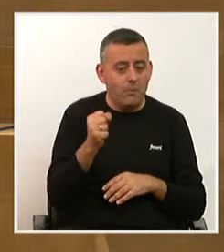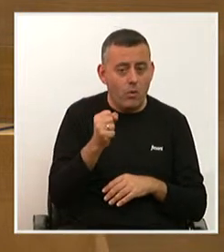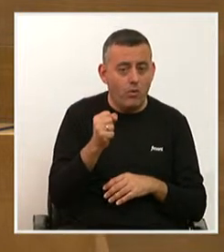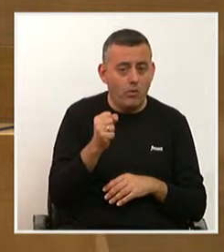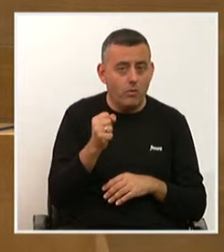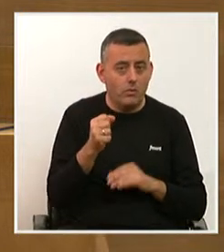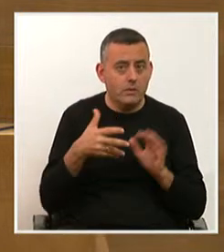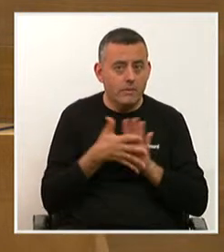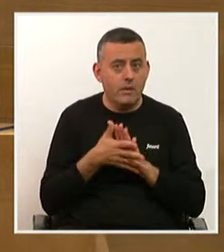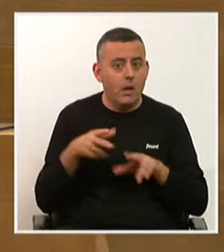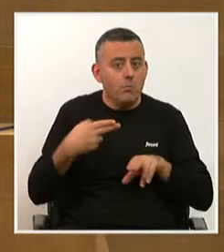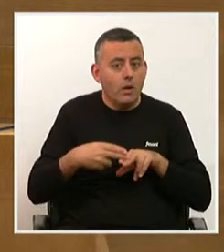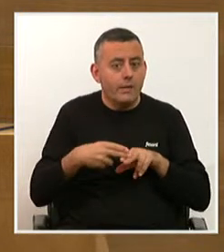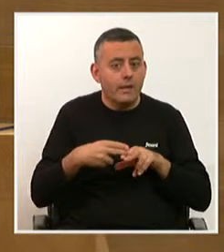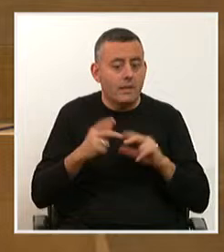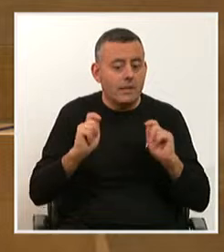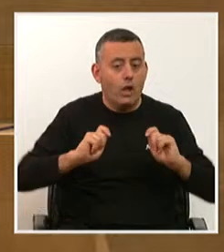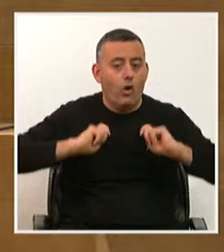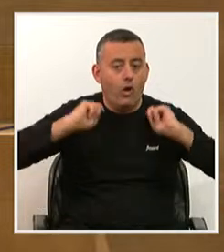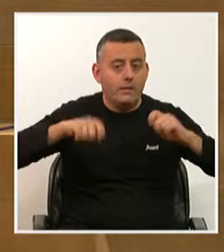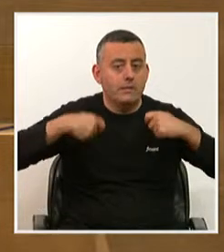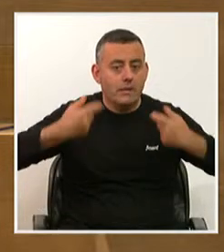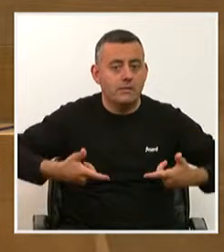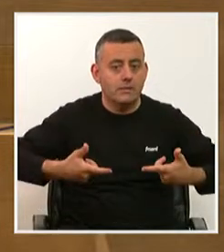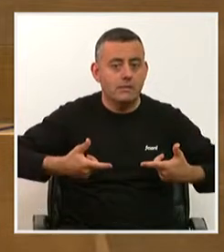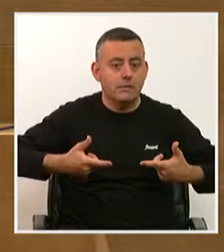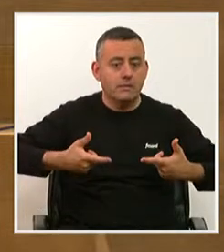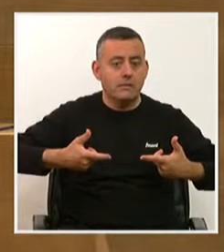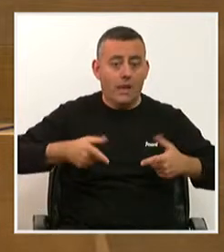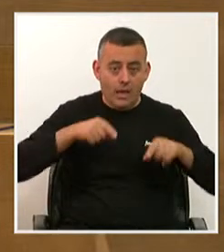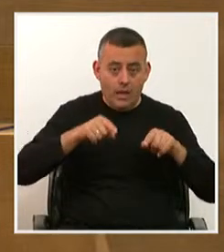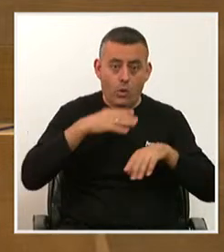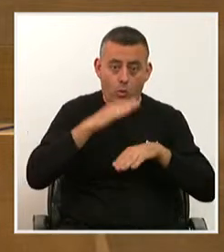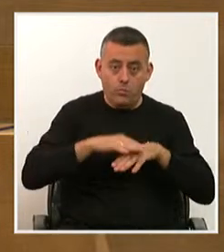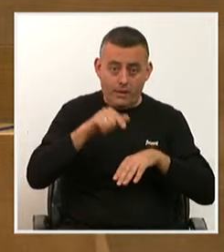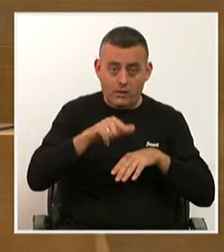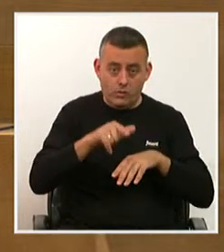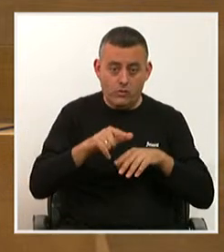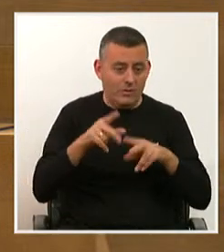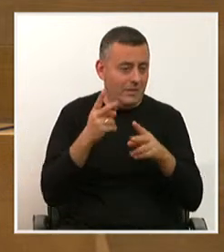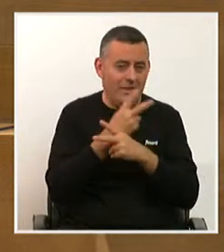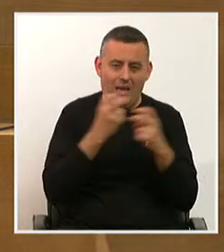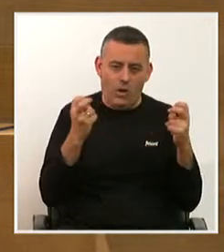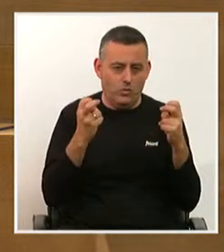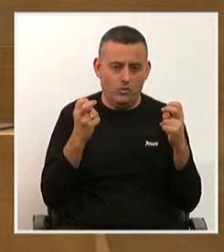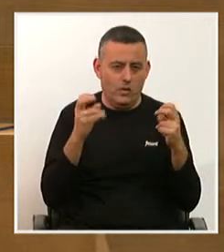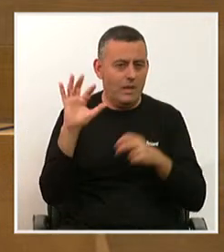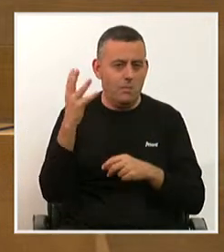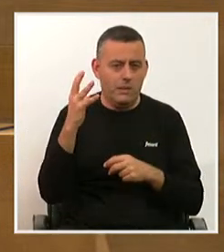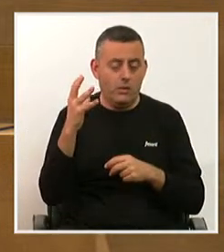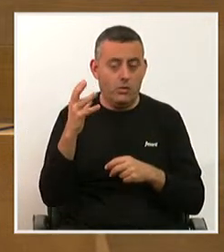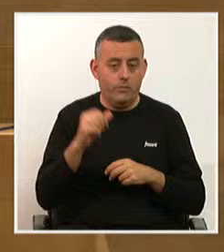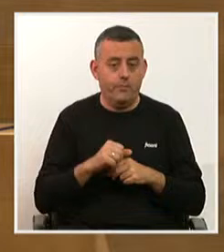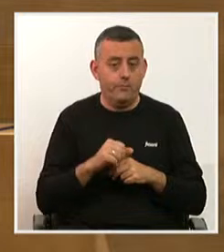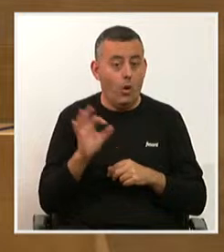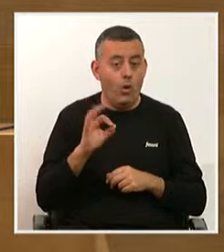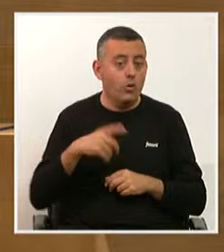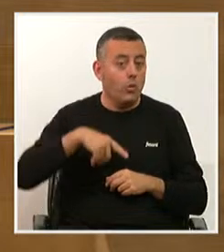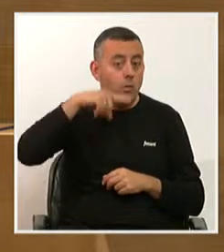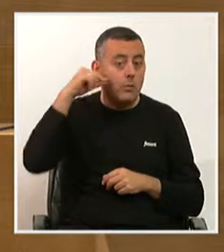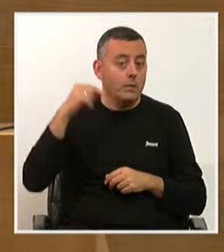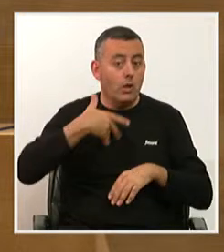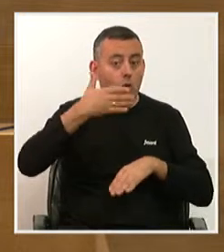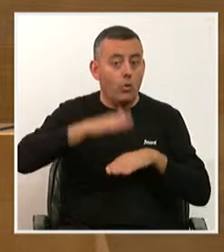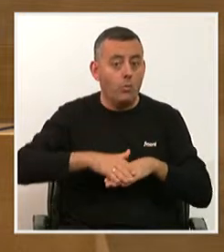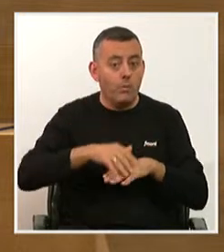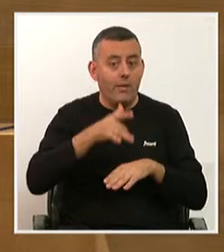deist que Ela el que viv es que comprom ha el culpable Dear